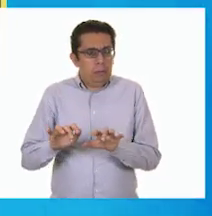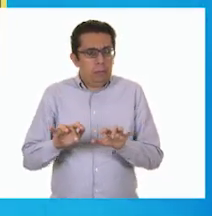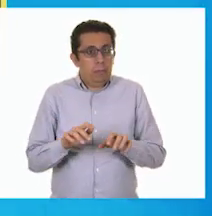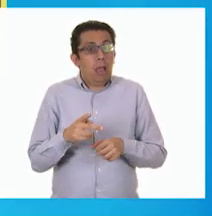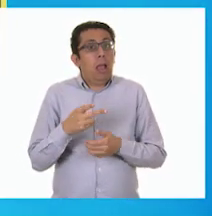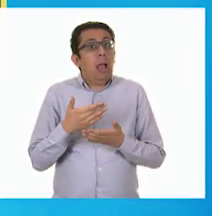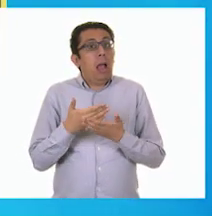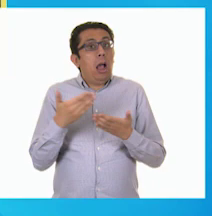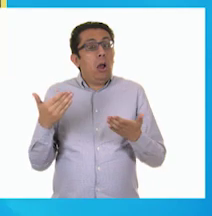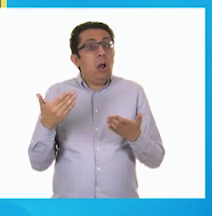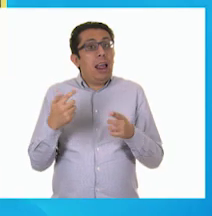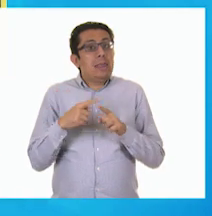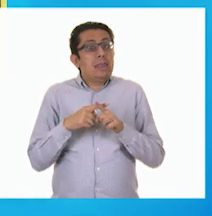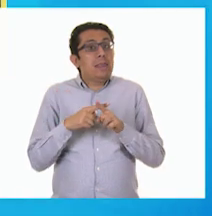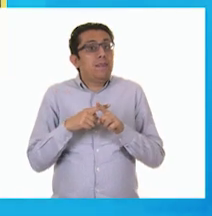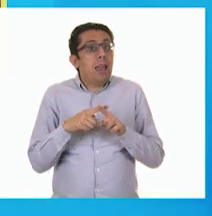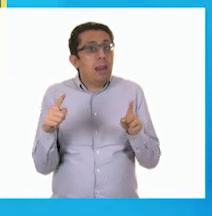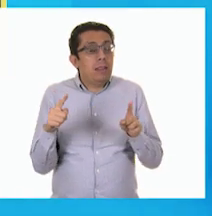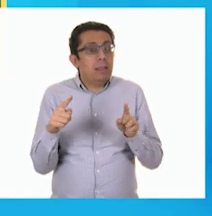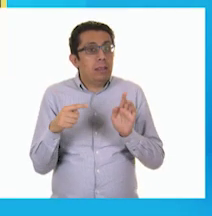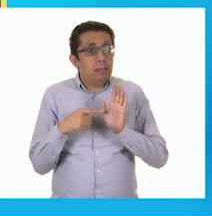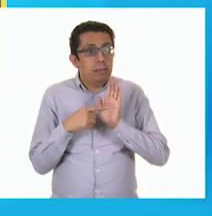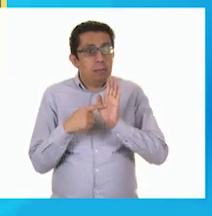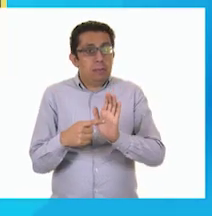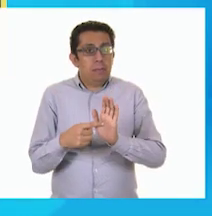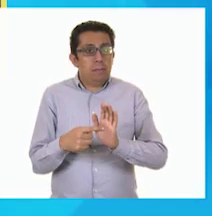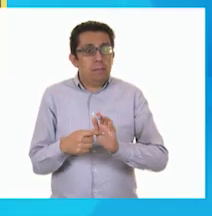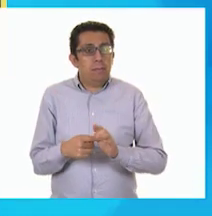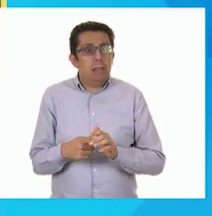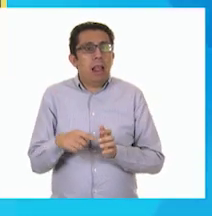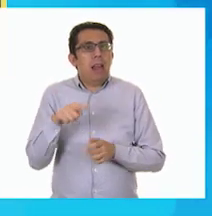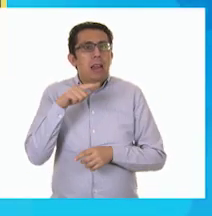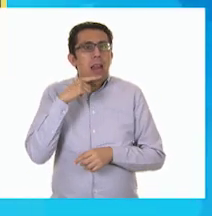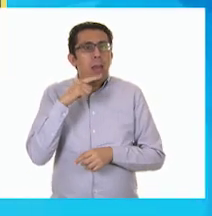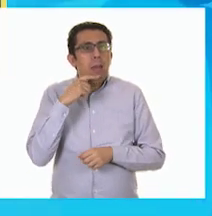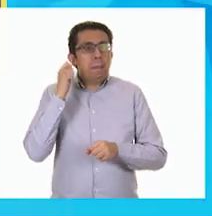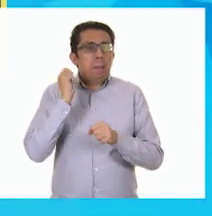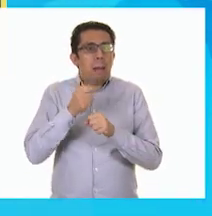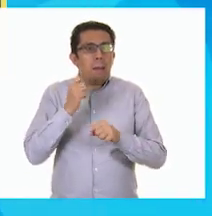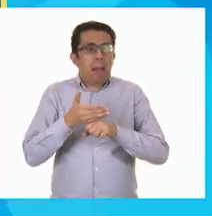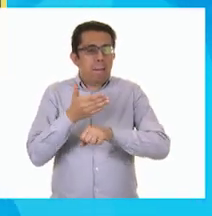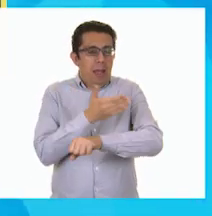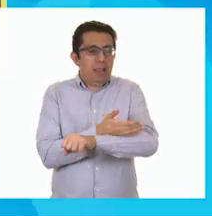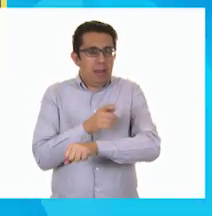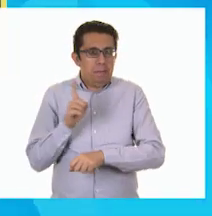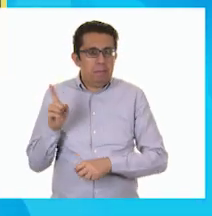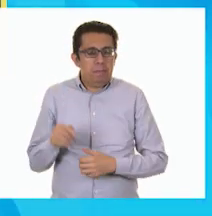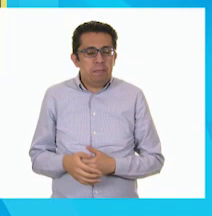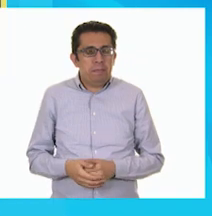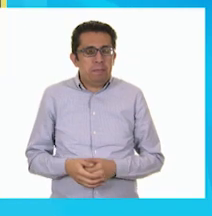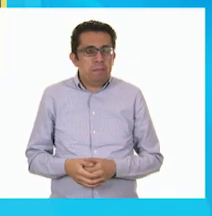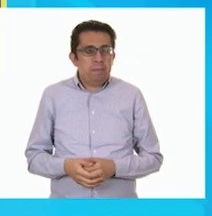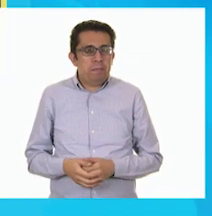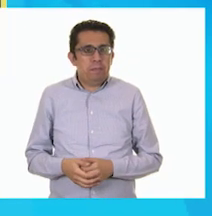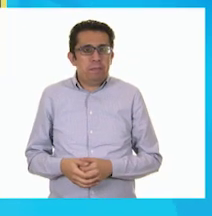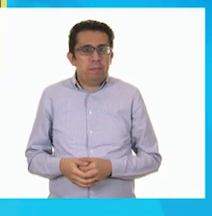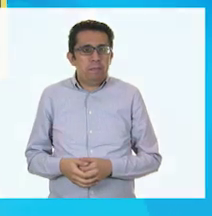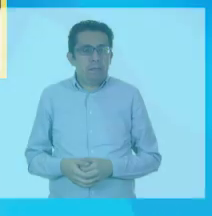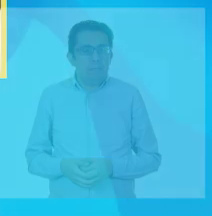Ahora les mostraré otros timbres. Lápiz contra madera.